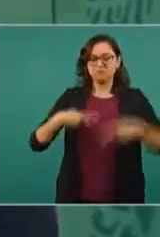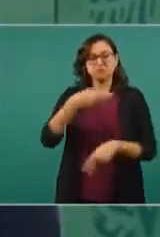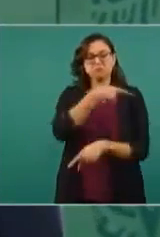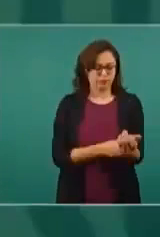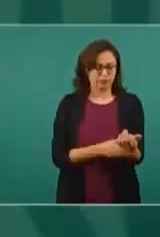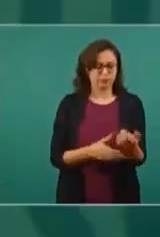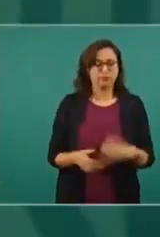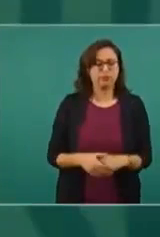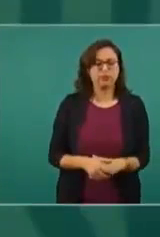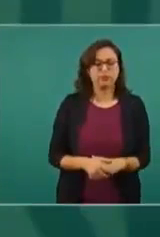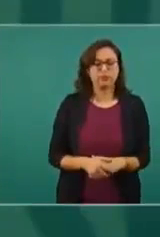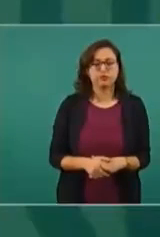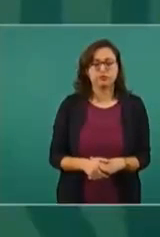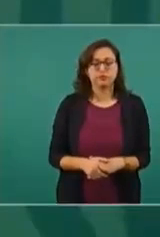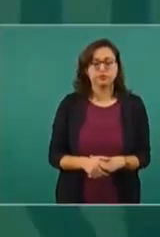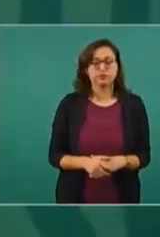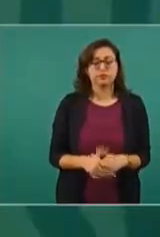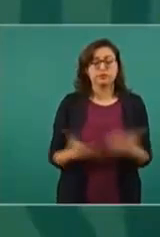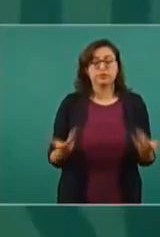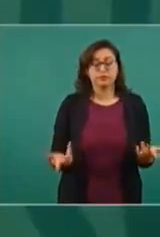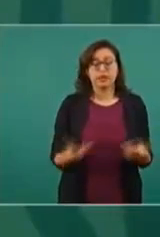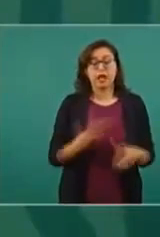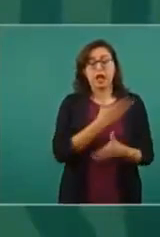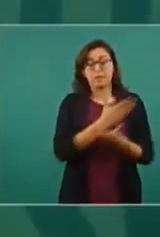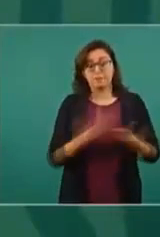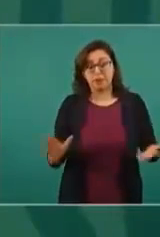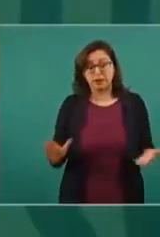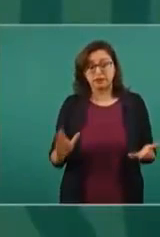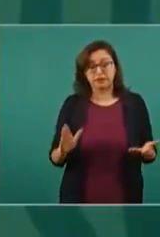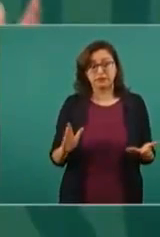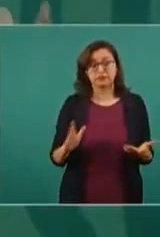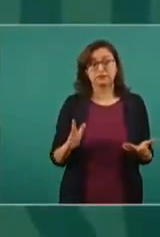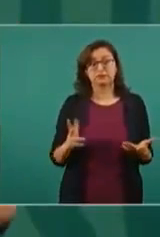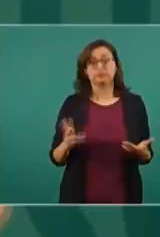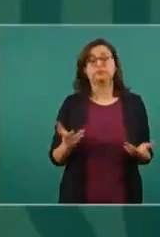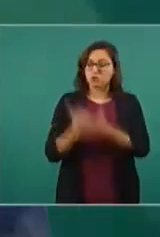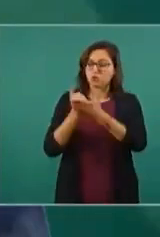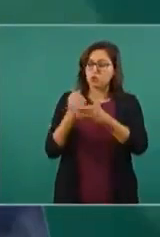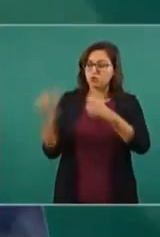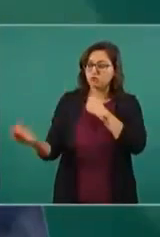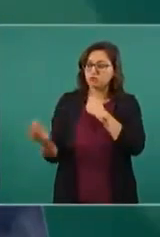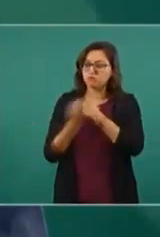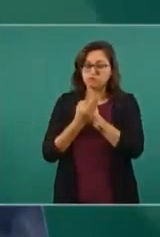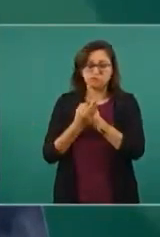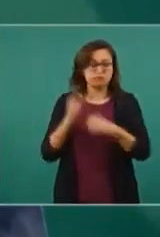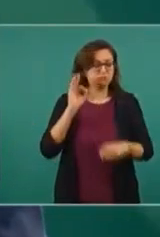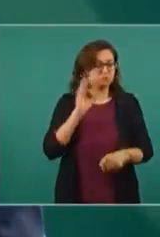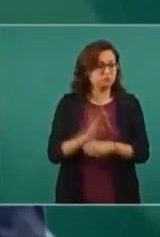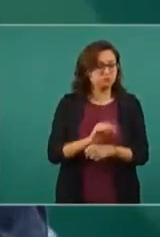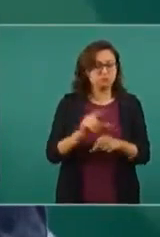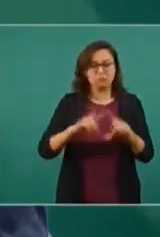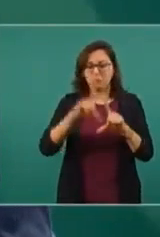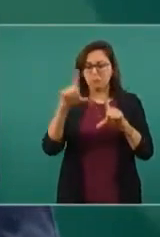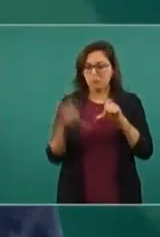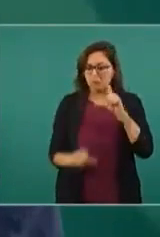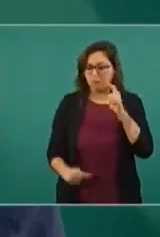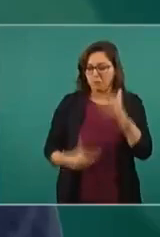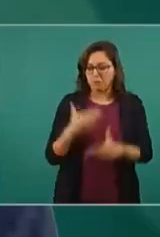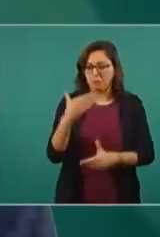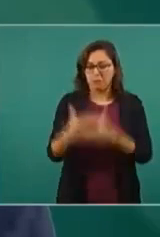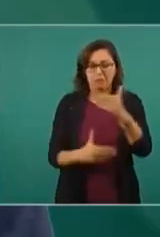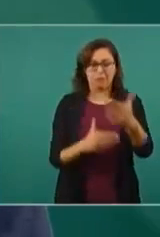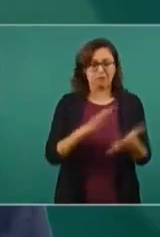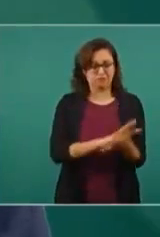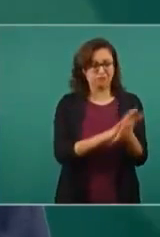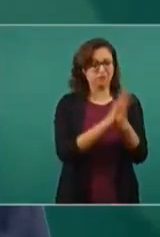capital. Este fatal accidente no podría explicarse sin una fuerte dosis de negligencia, omisiones o corrupción